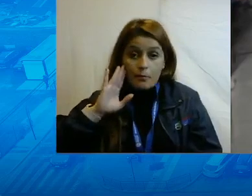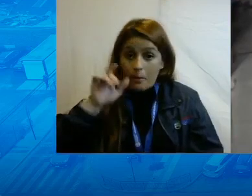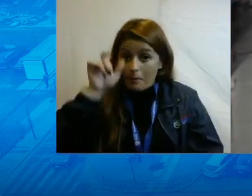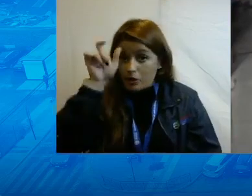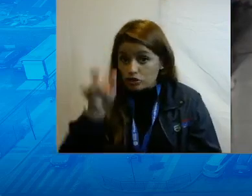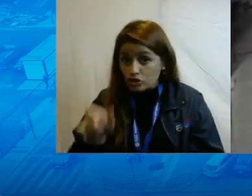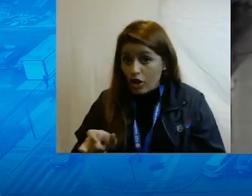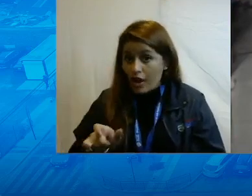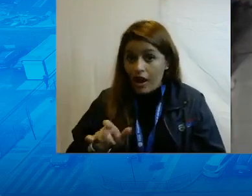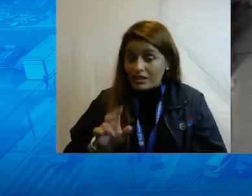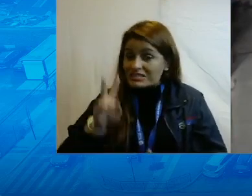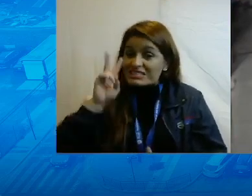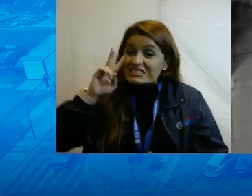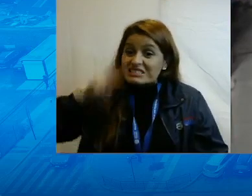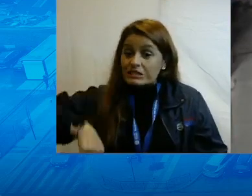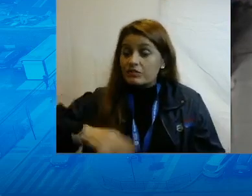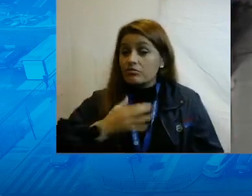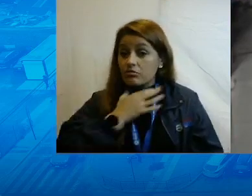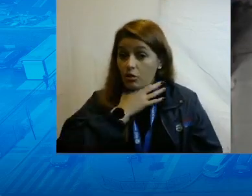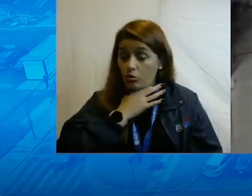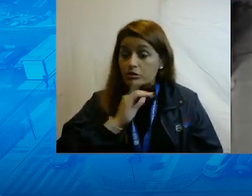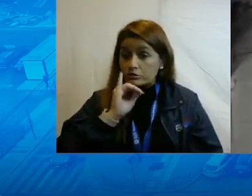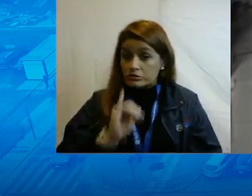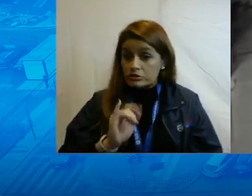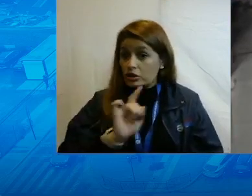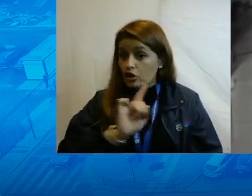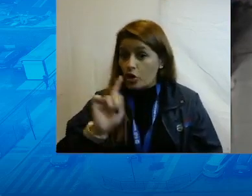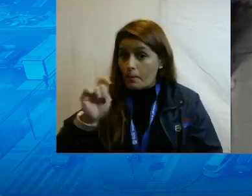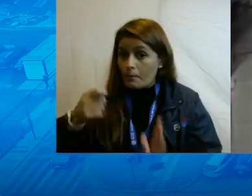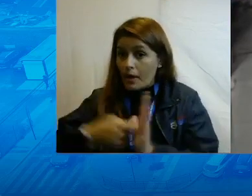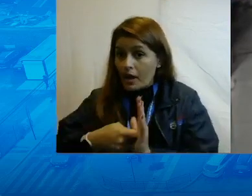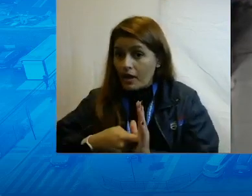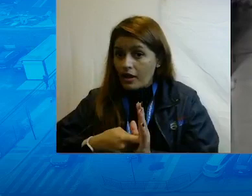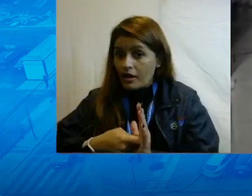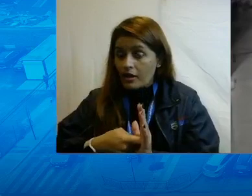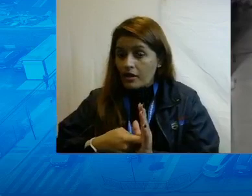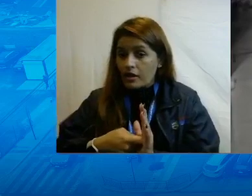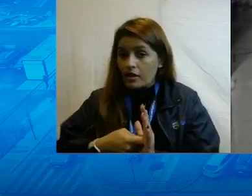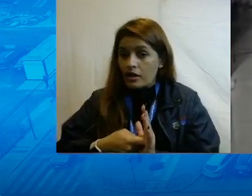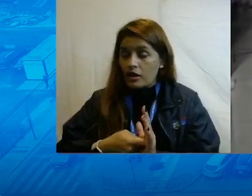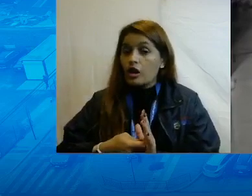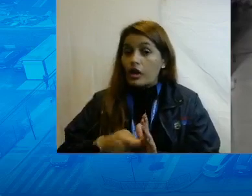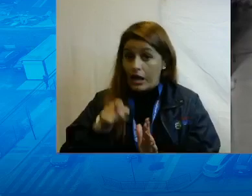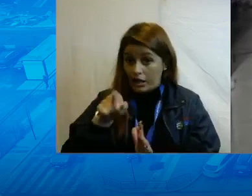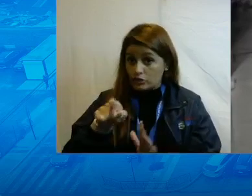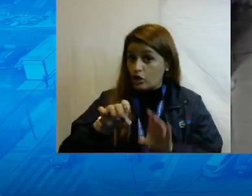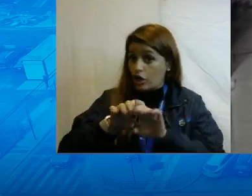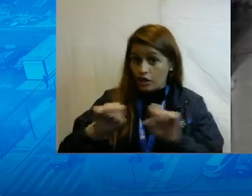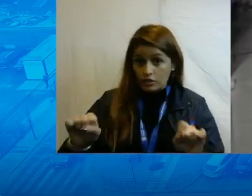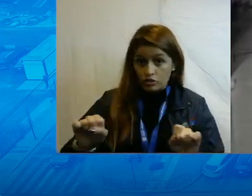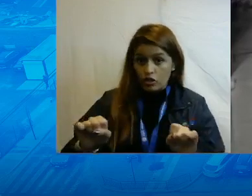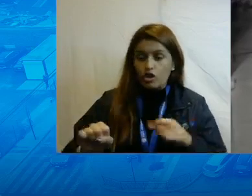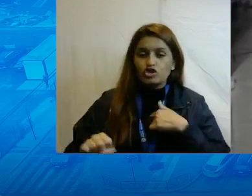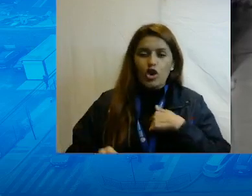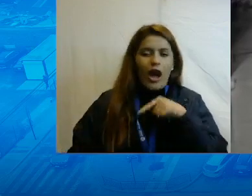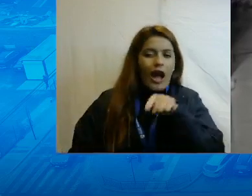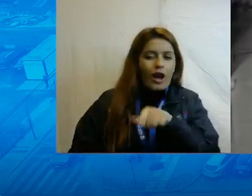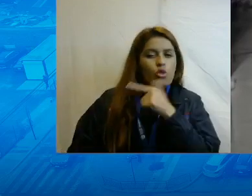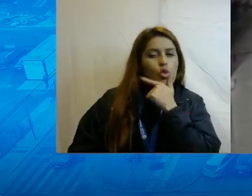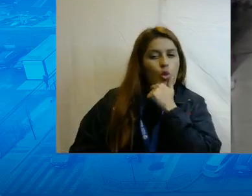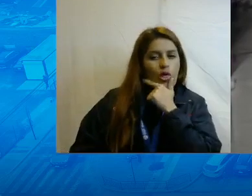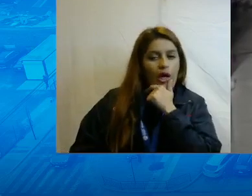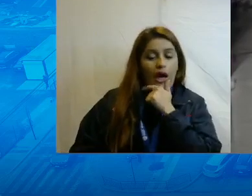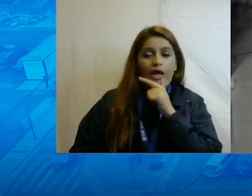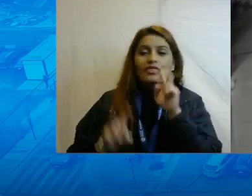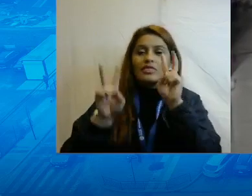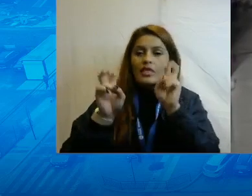al deudor, en este caso, al contribuyente que no paga. ¿Sería suficiente? Ahí me cabe la duda